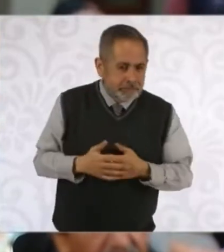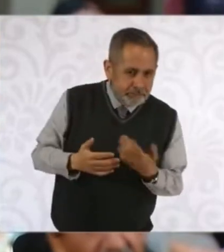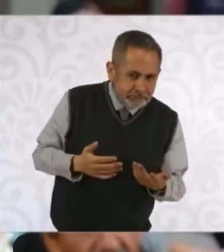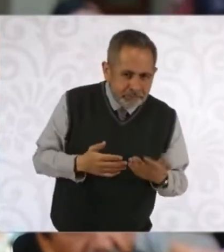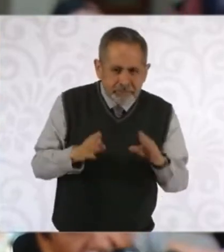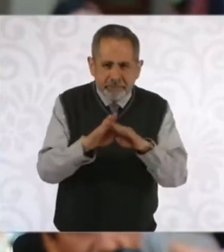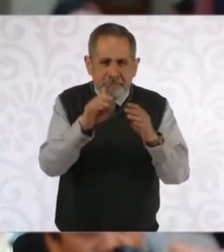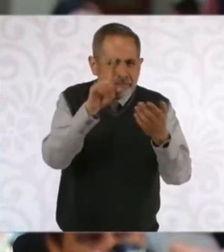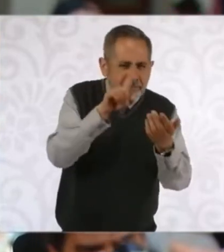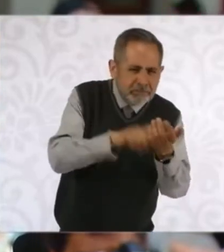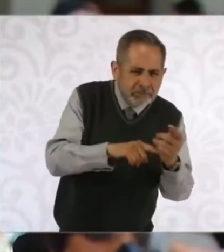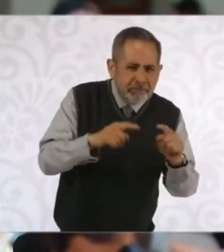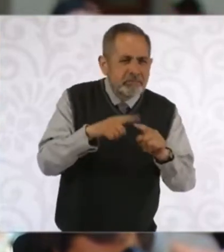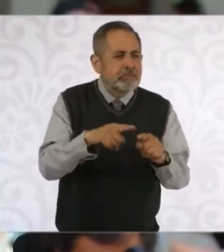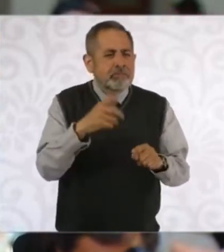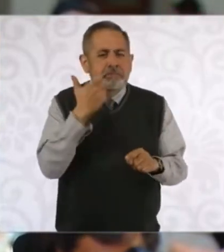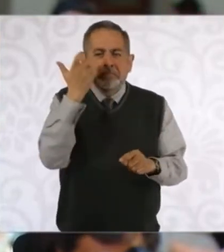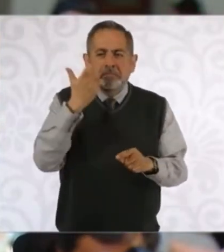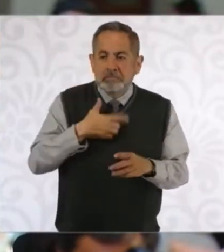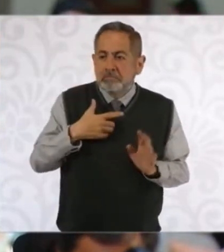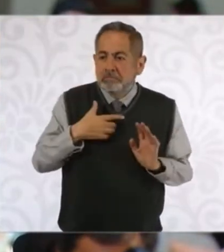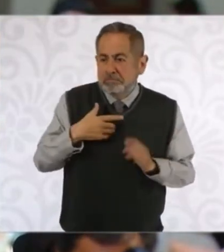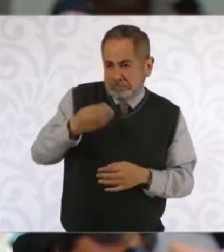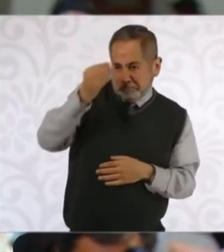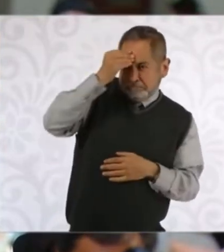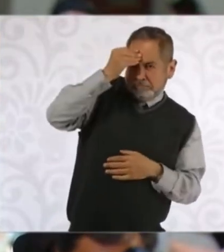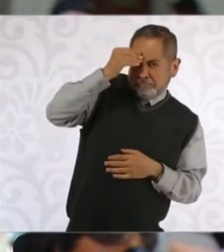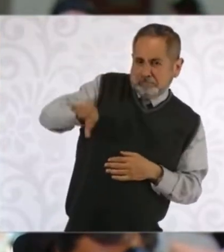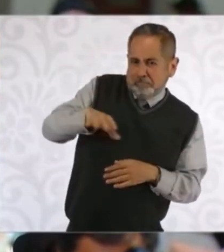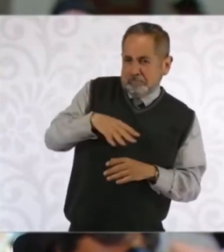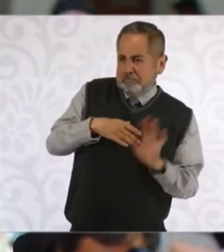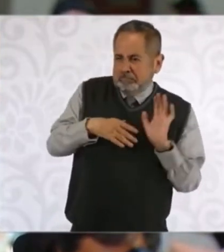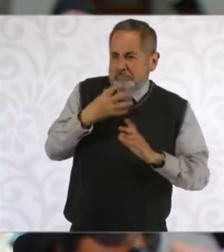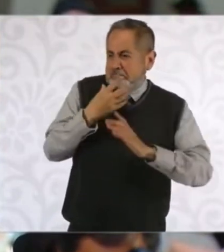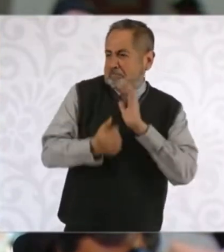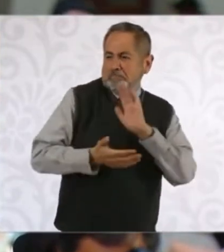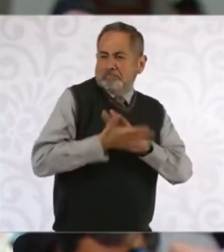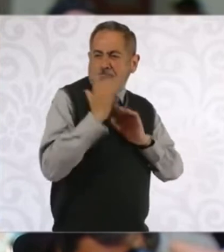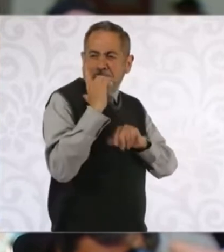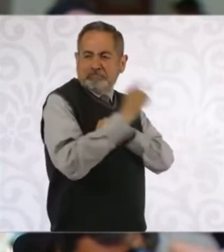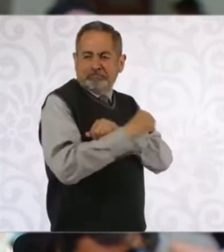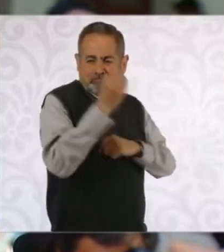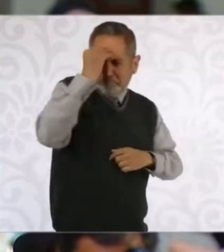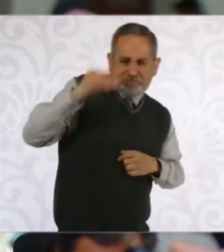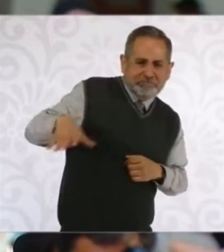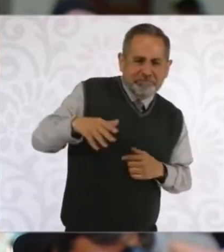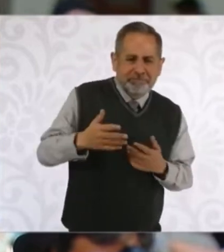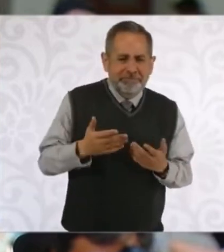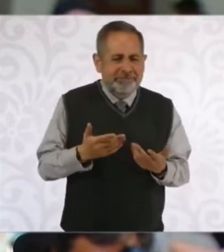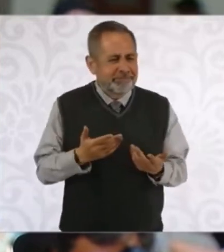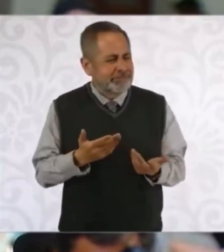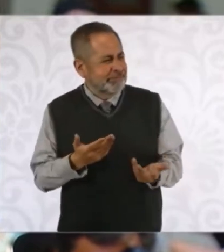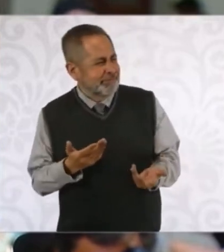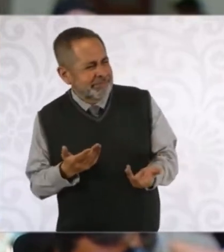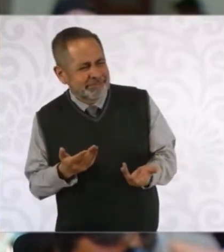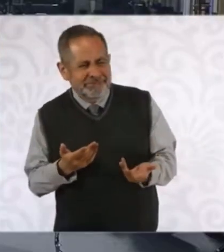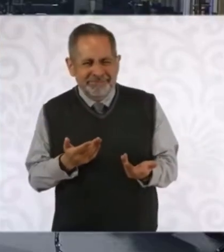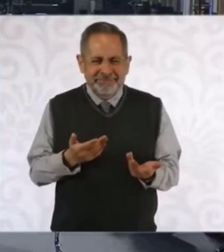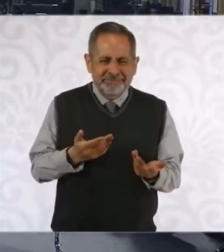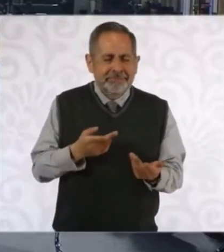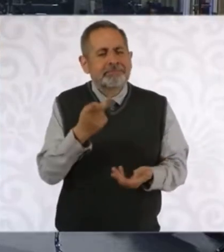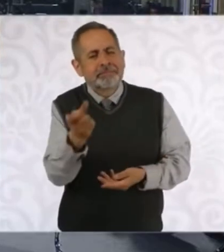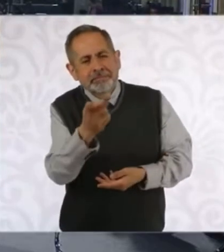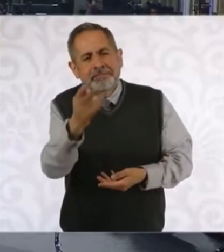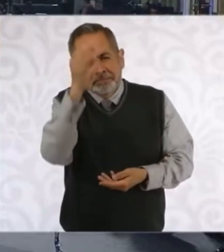pirómano incendian y luego se van para dejar todo esto. Específicamente en este punto, doctora, ¿cuál es su postura, cuál es su